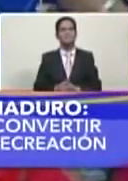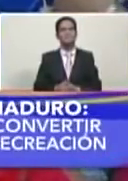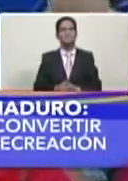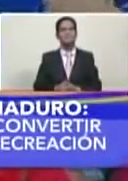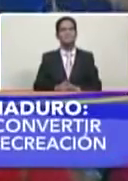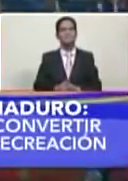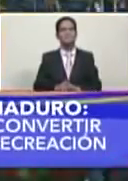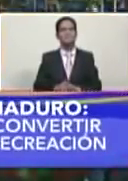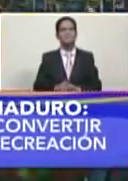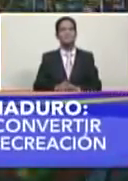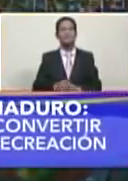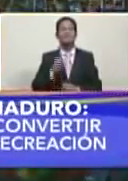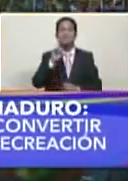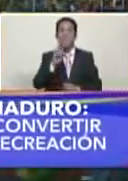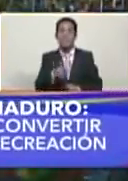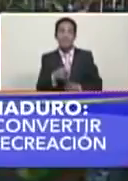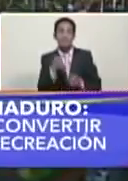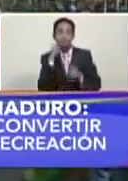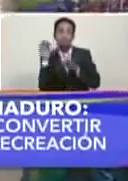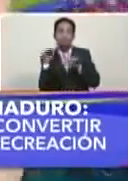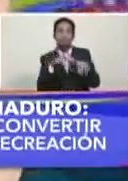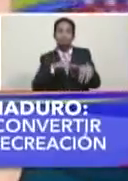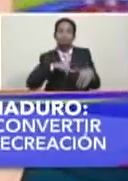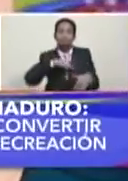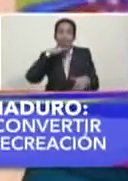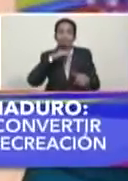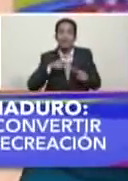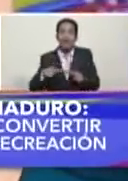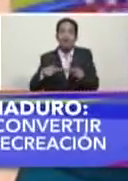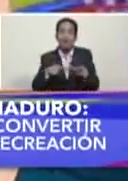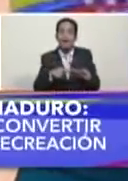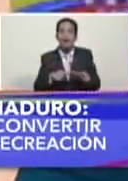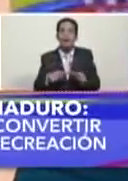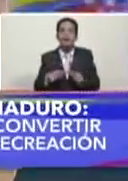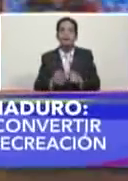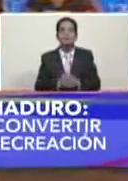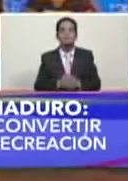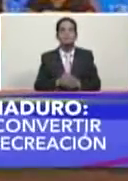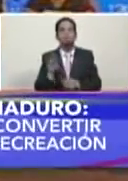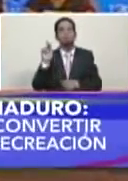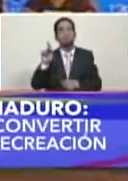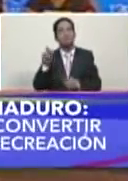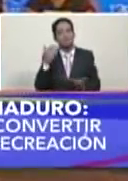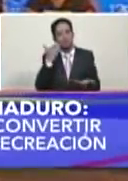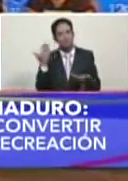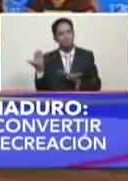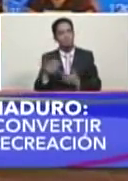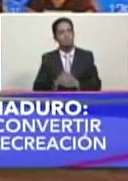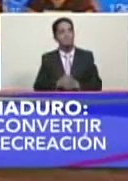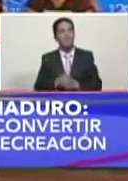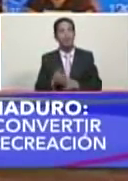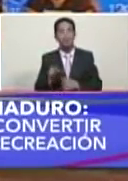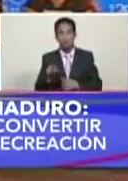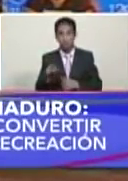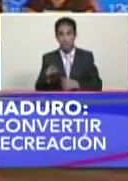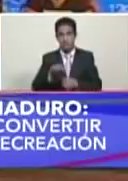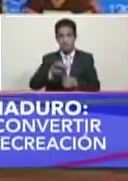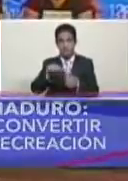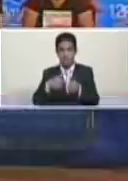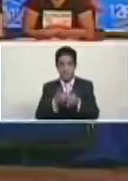Hay que llenar estos espacios, vicepresidenta ejecutiva. Profesor Aristóbulo, le corresponde a usted como